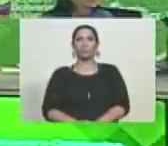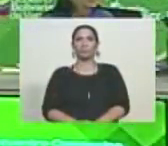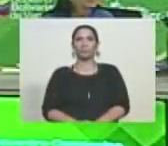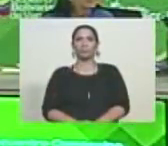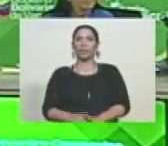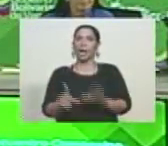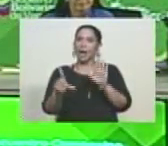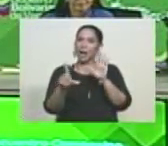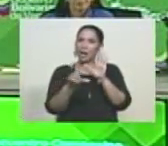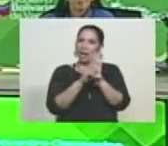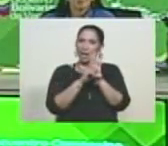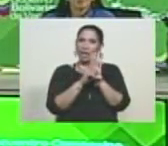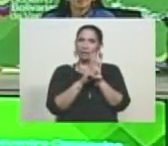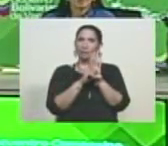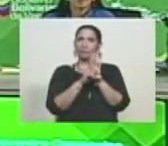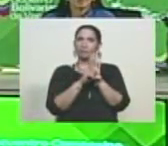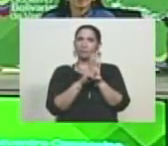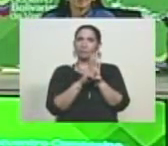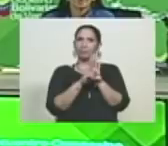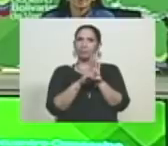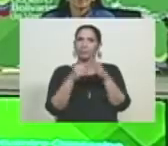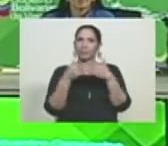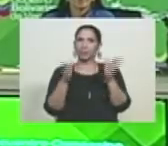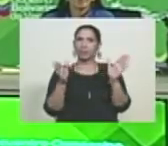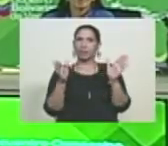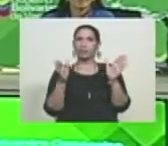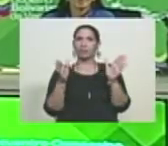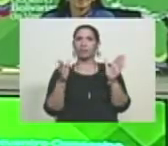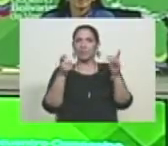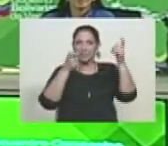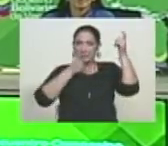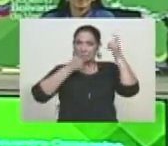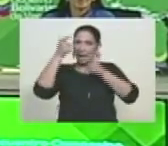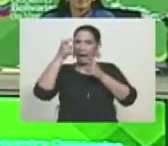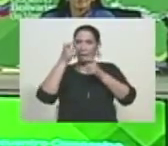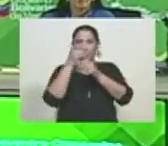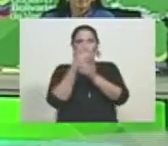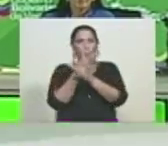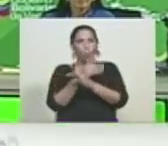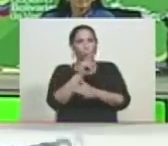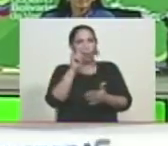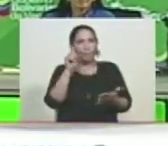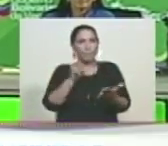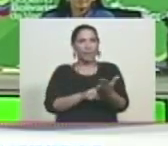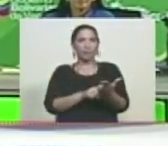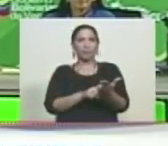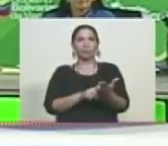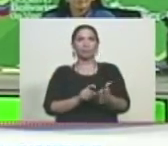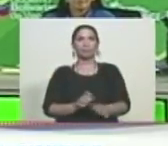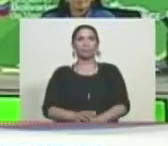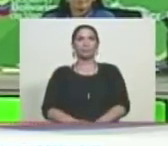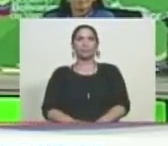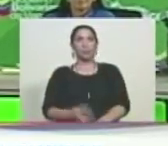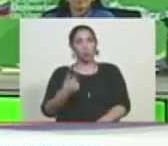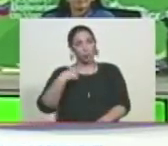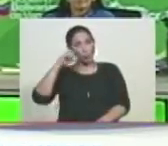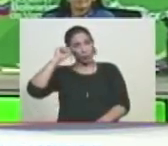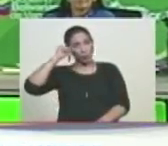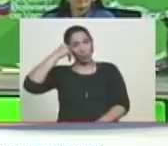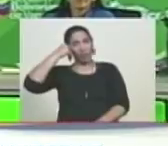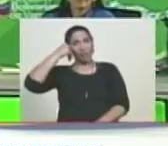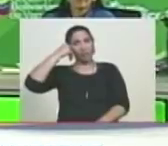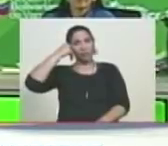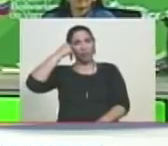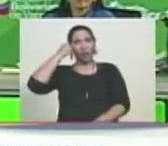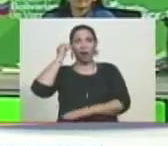en la ley habilitante, Chávez se la jugó completa. Yo recuerdo